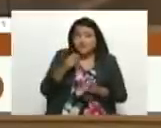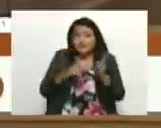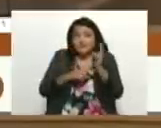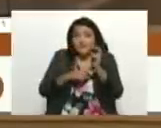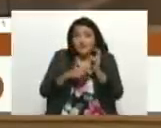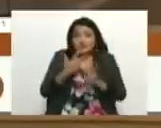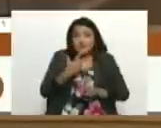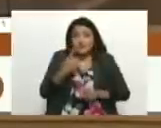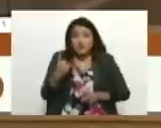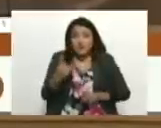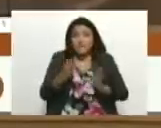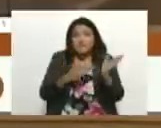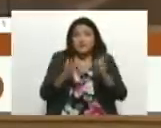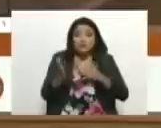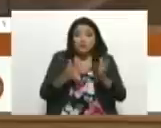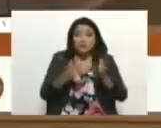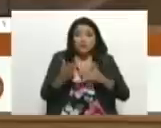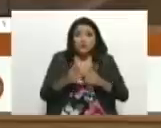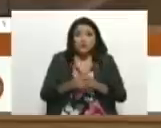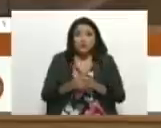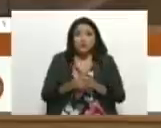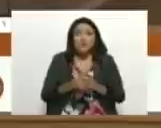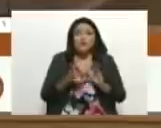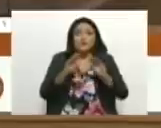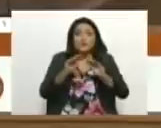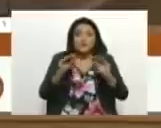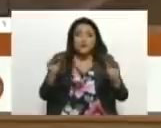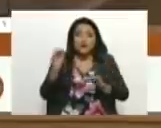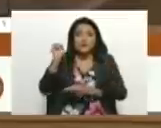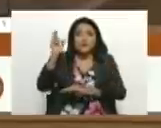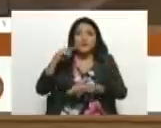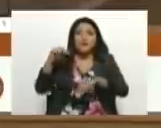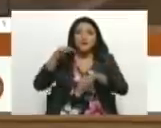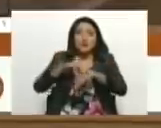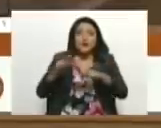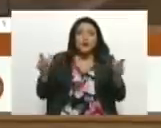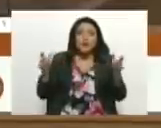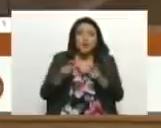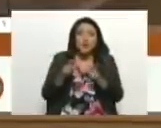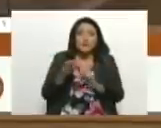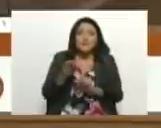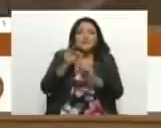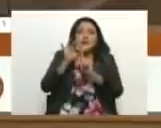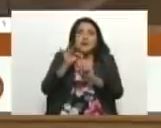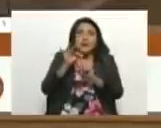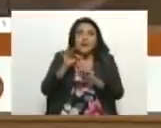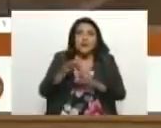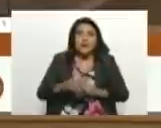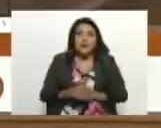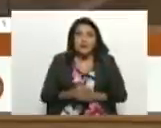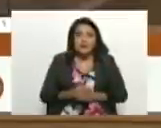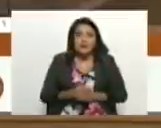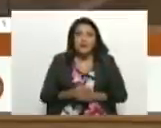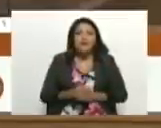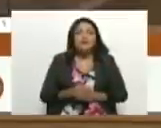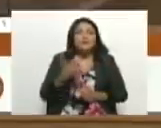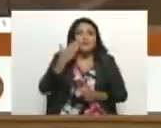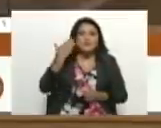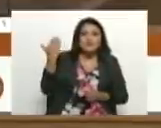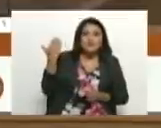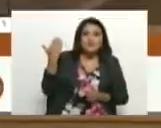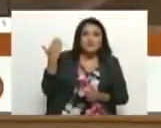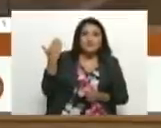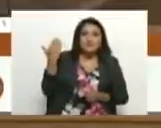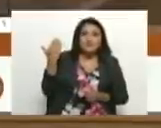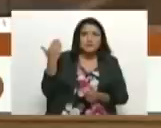31 de marzo, se convocó una sesión especial de la Asamblea Nacional y el presidente de la Comisión